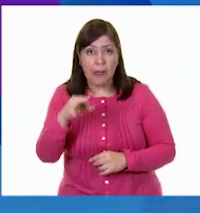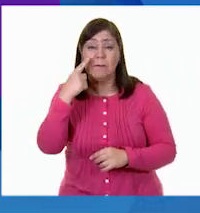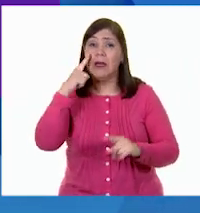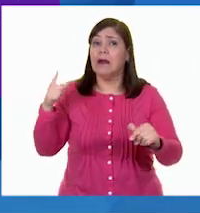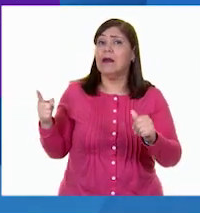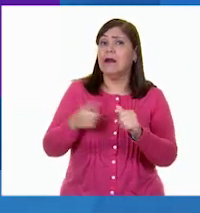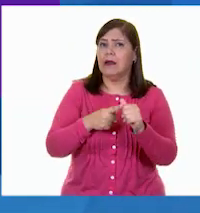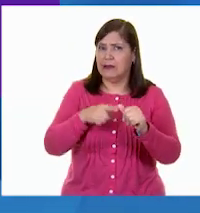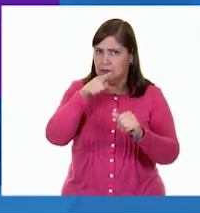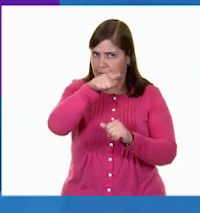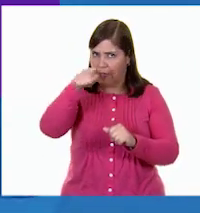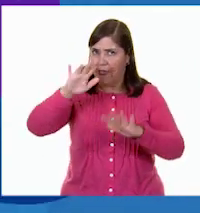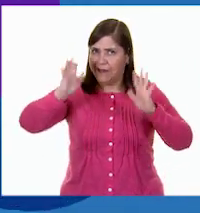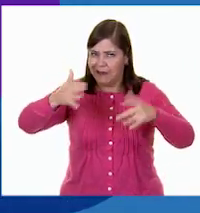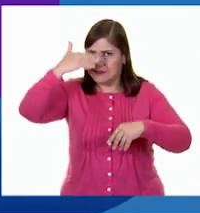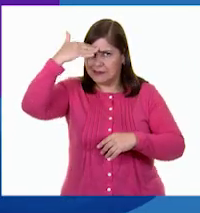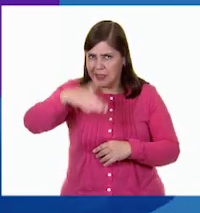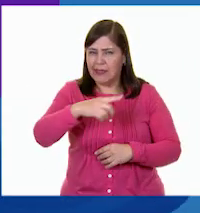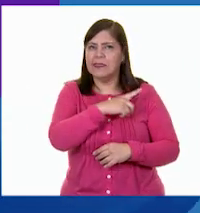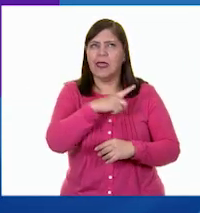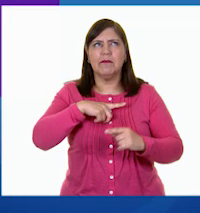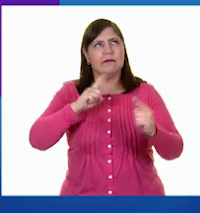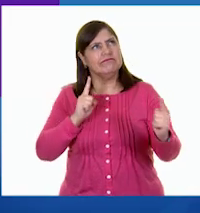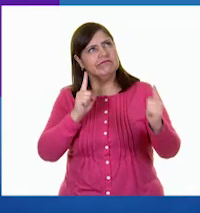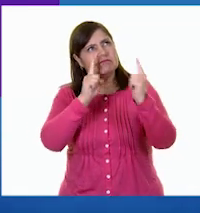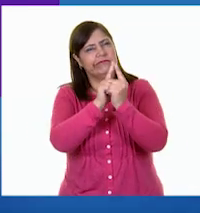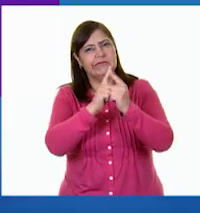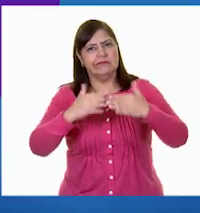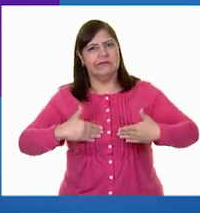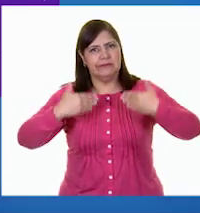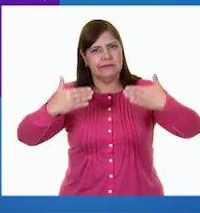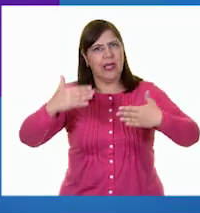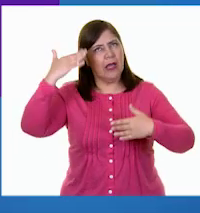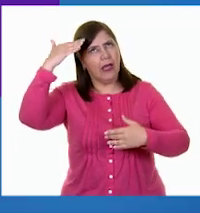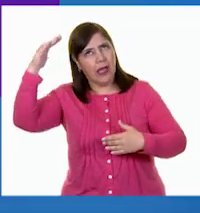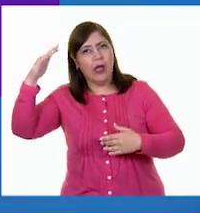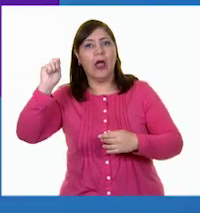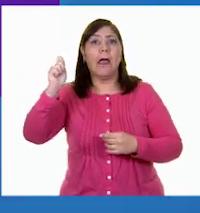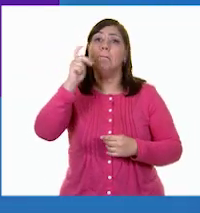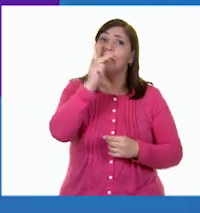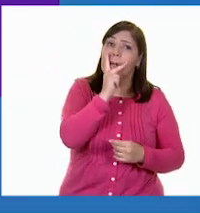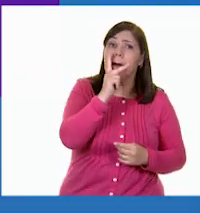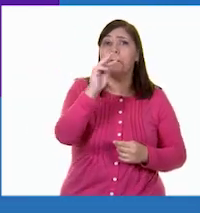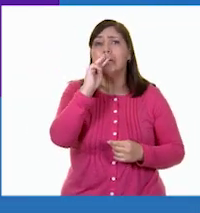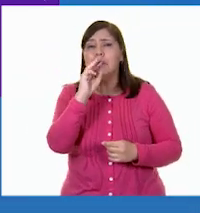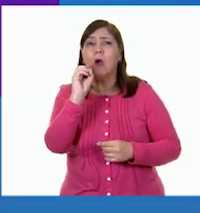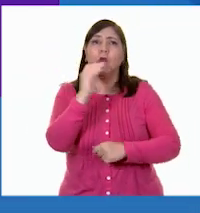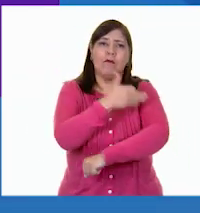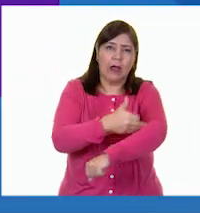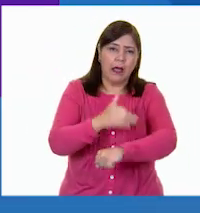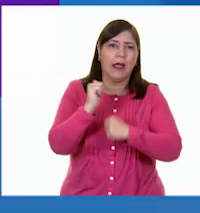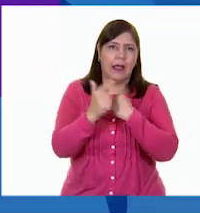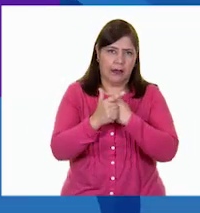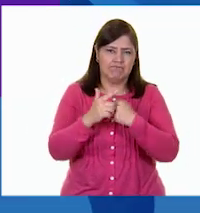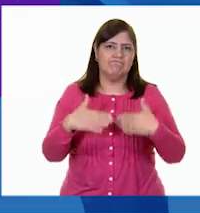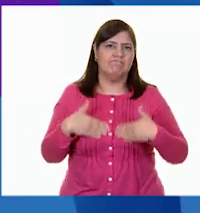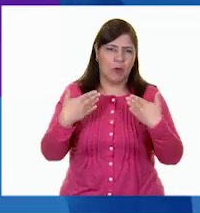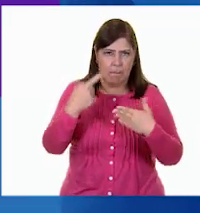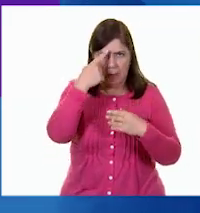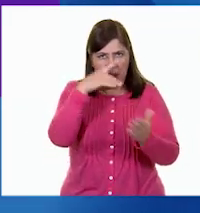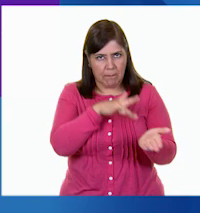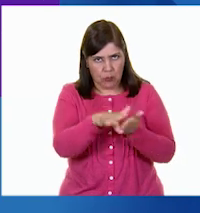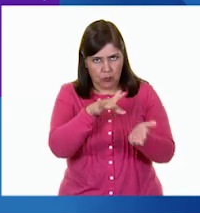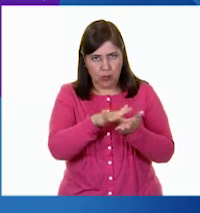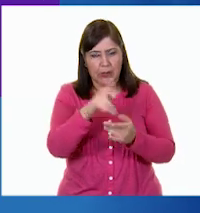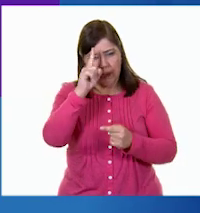Primeramente, como ya lo sabes, debes de acercarte a un adulto de confianza como mamá o papá. Son ellos quienes mejor sabrán apoyarte